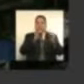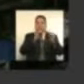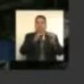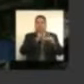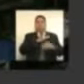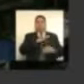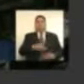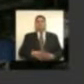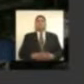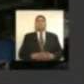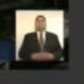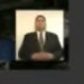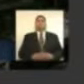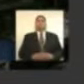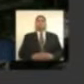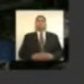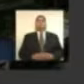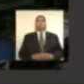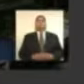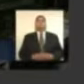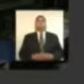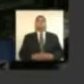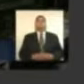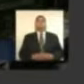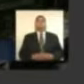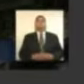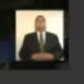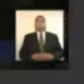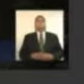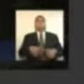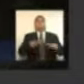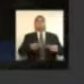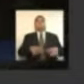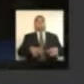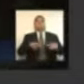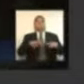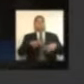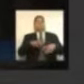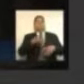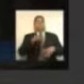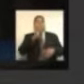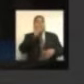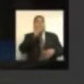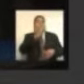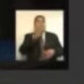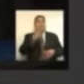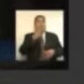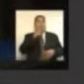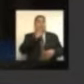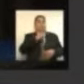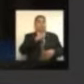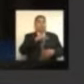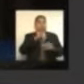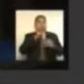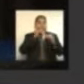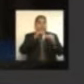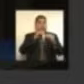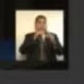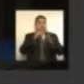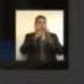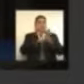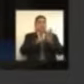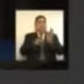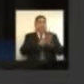de estas cuentas que evidentemente marcan lamentables historias de